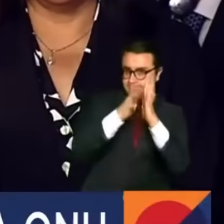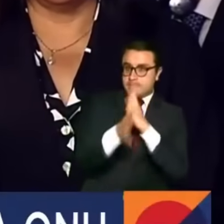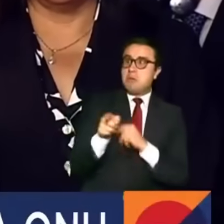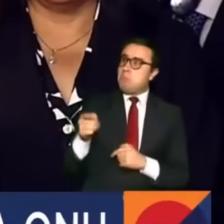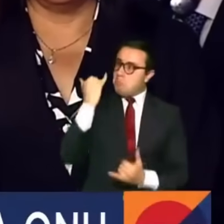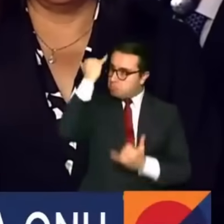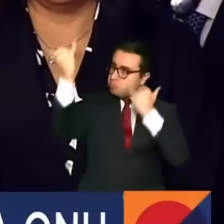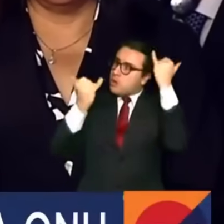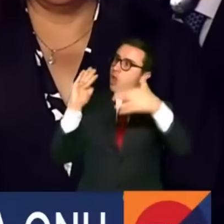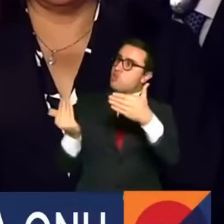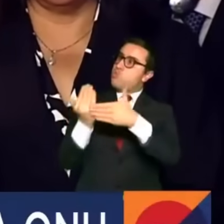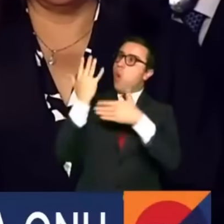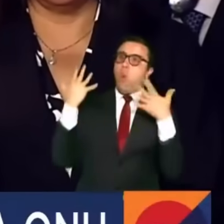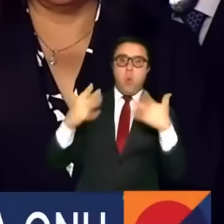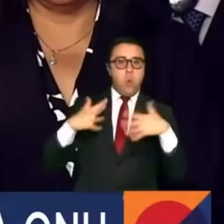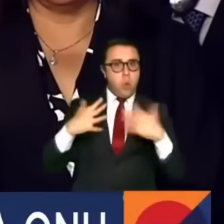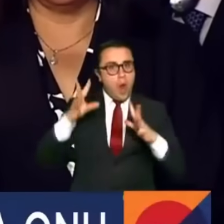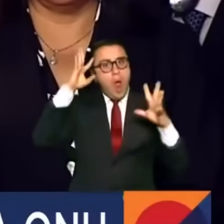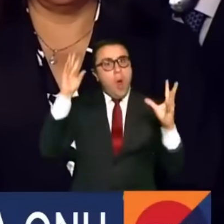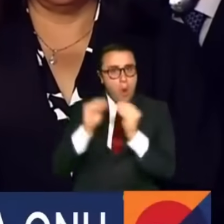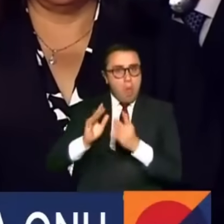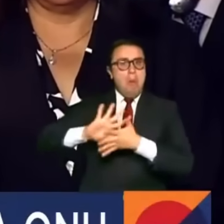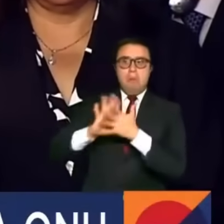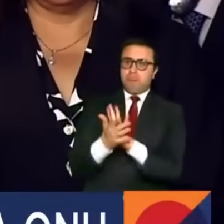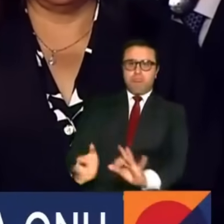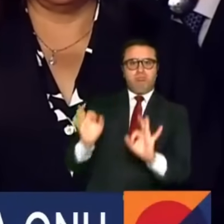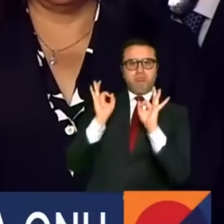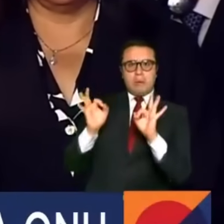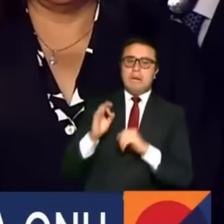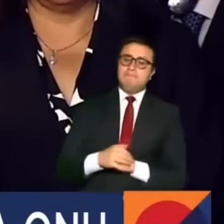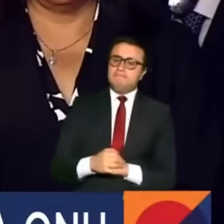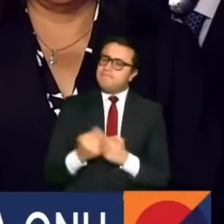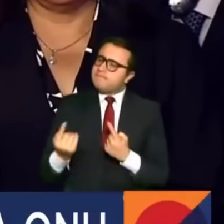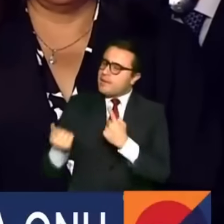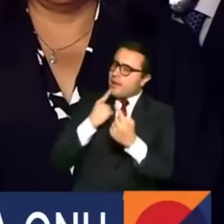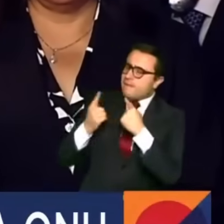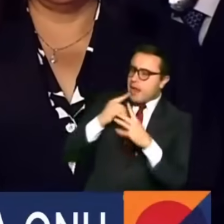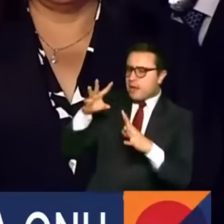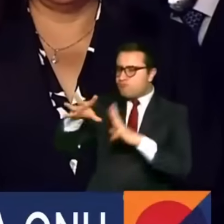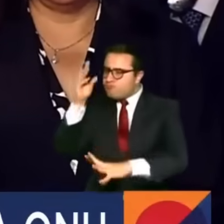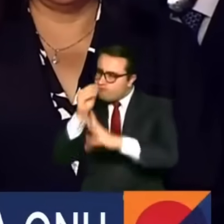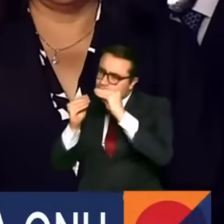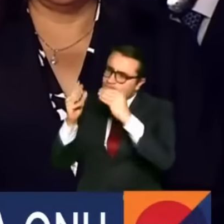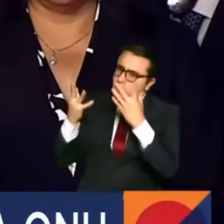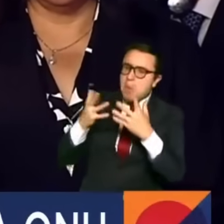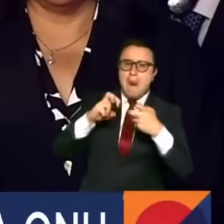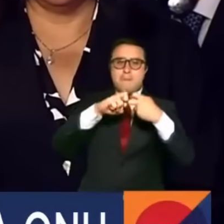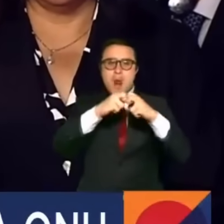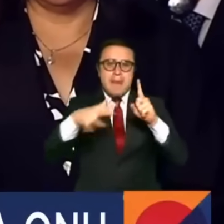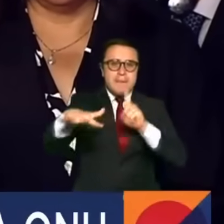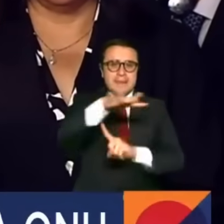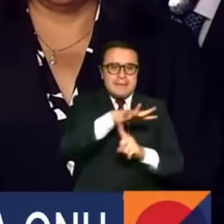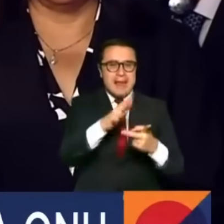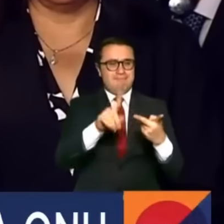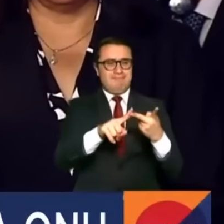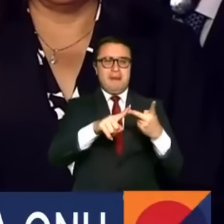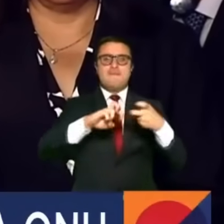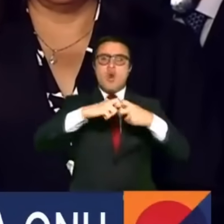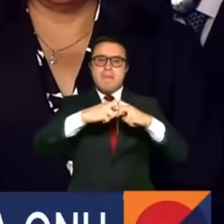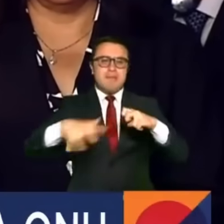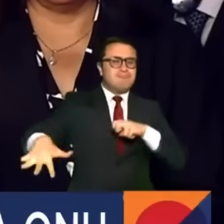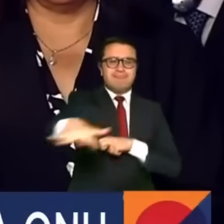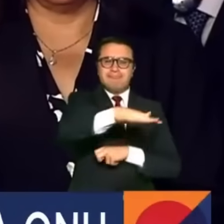innovadores del acuerdo de paz. Hemos hablado y aprendido sobre problemas ambientales, de tierra y también